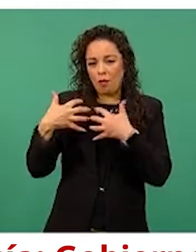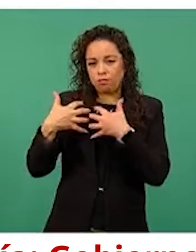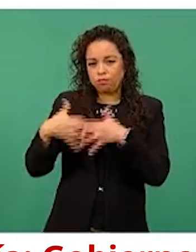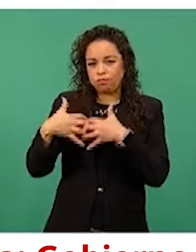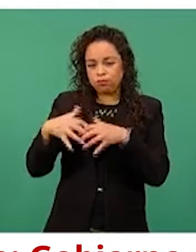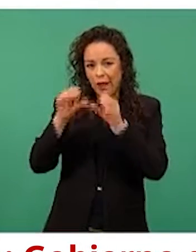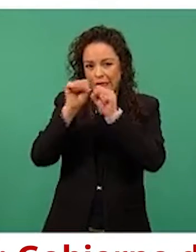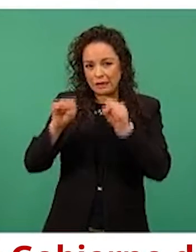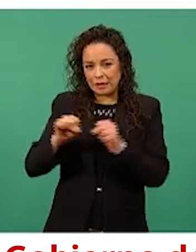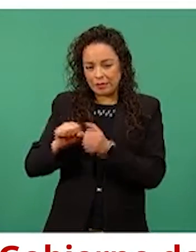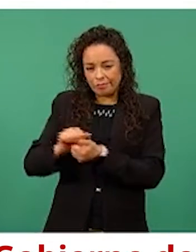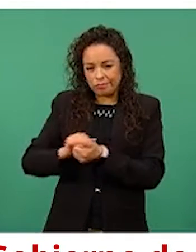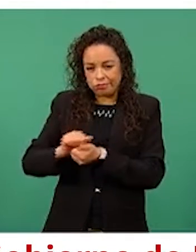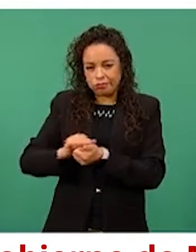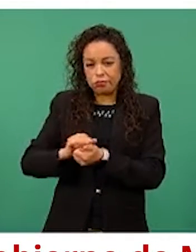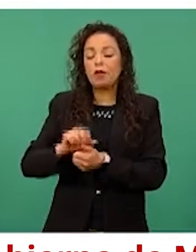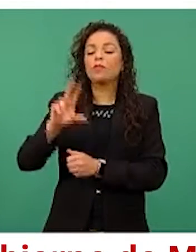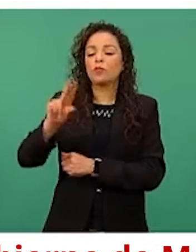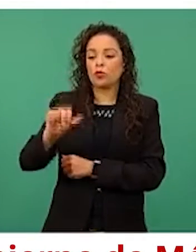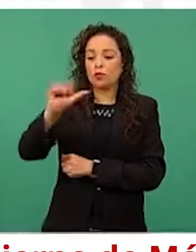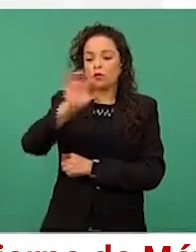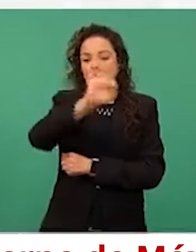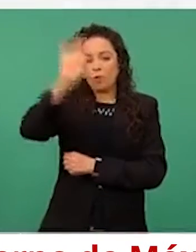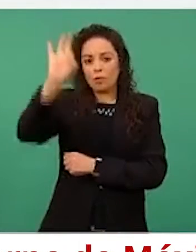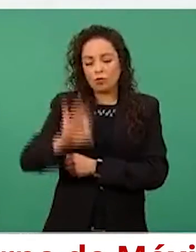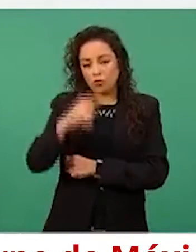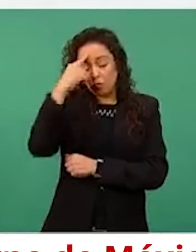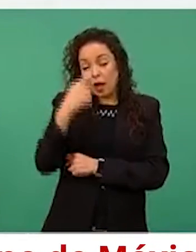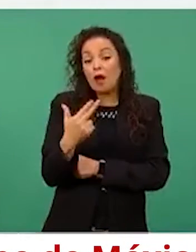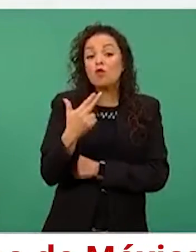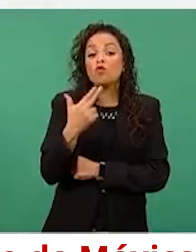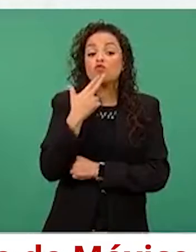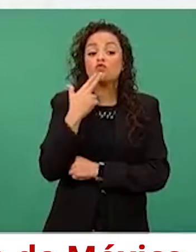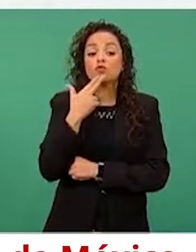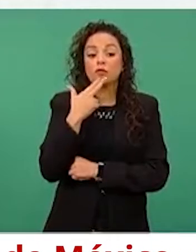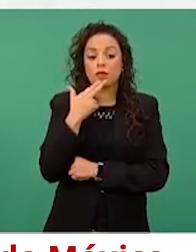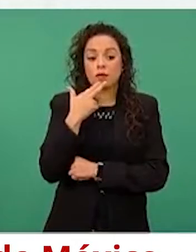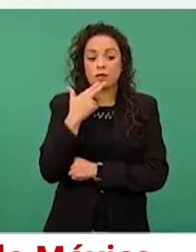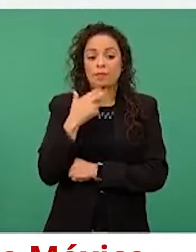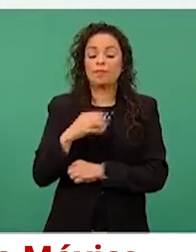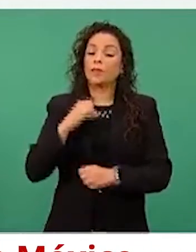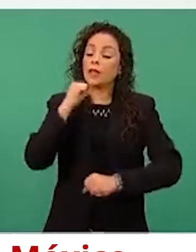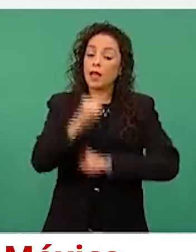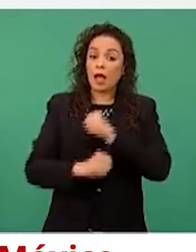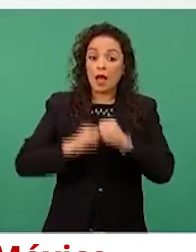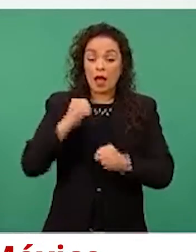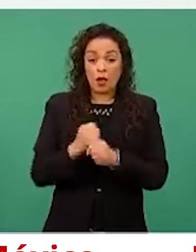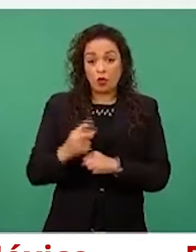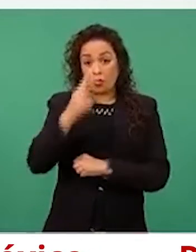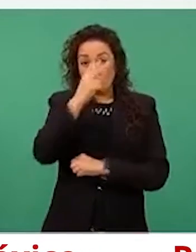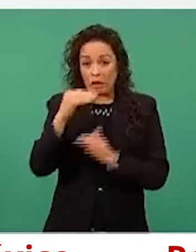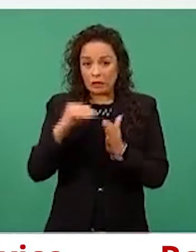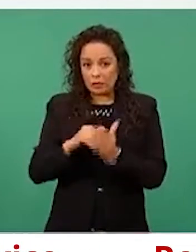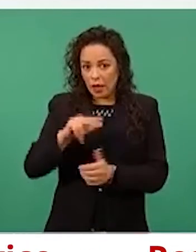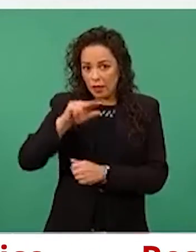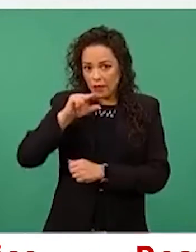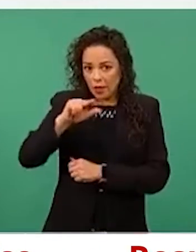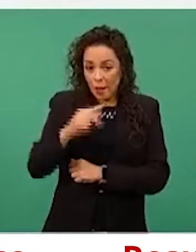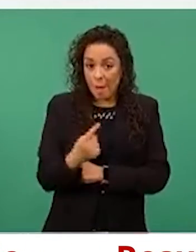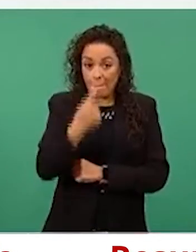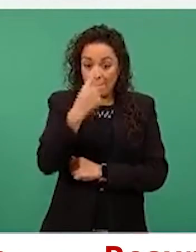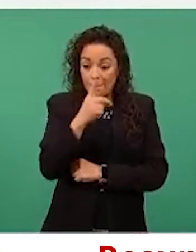un 86% de su utilización. En el 2018, cuando llegamos, en 1 de diciembre